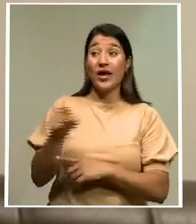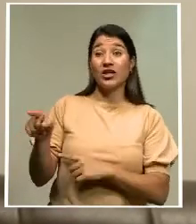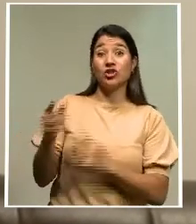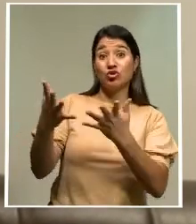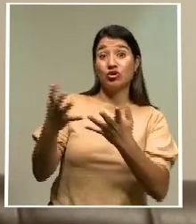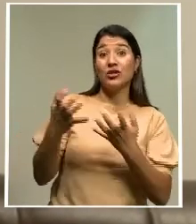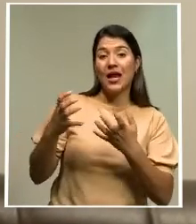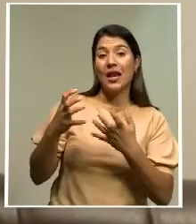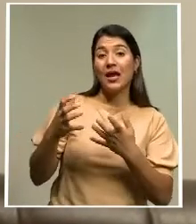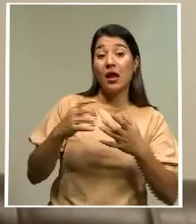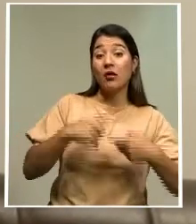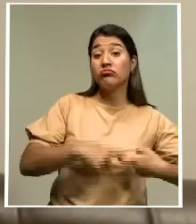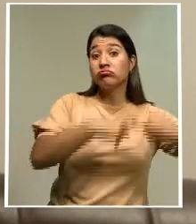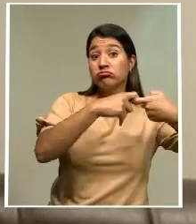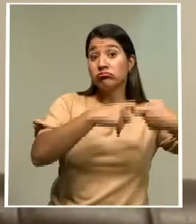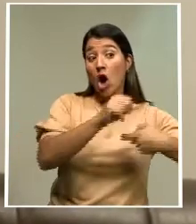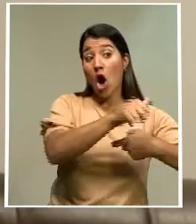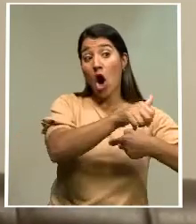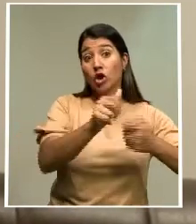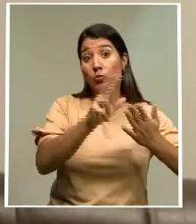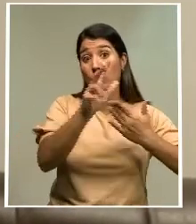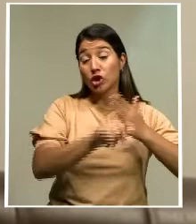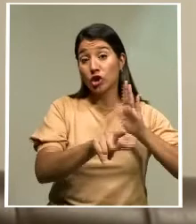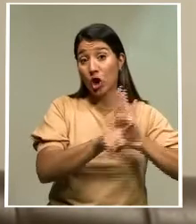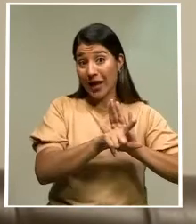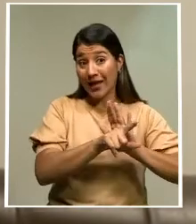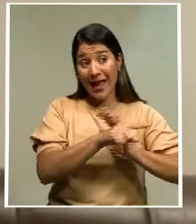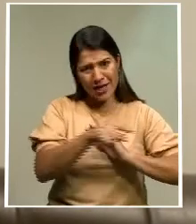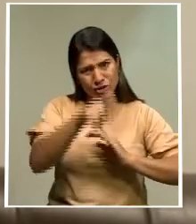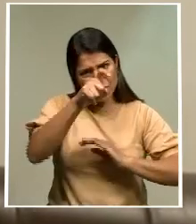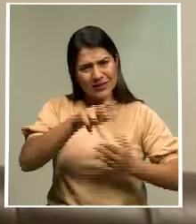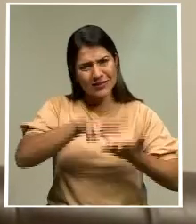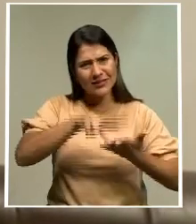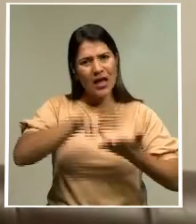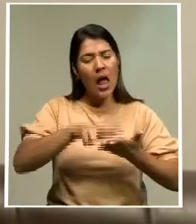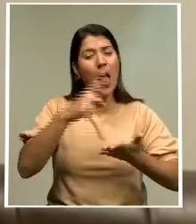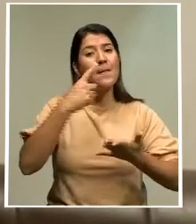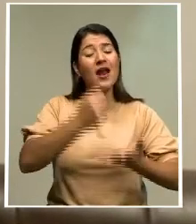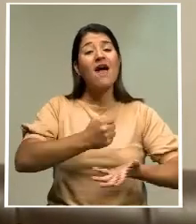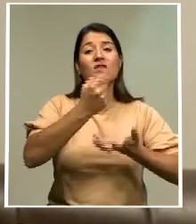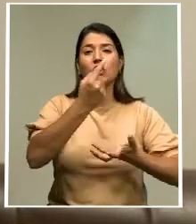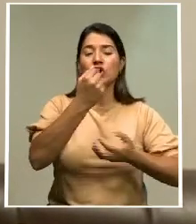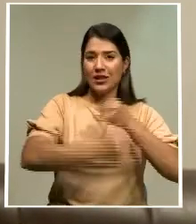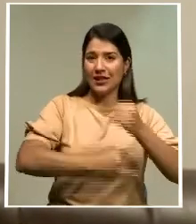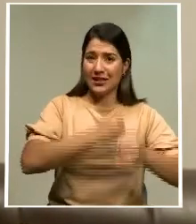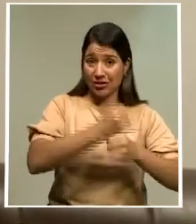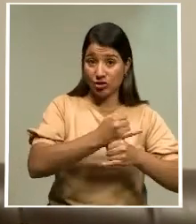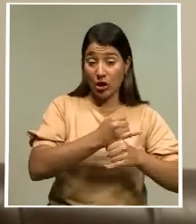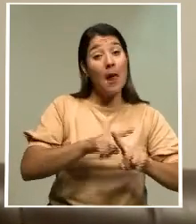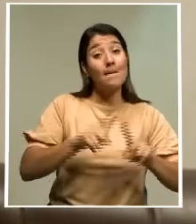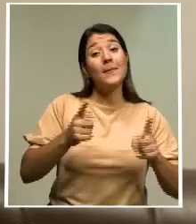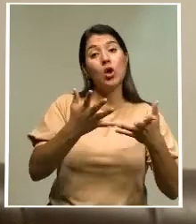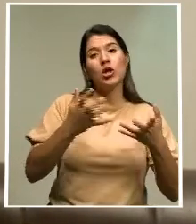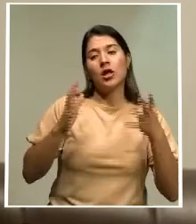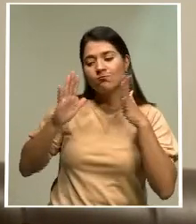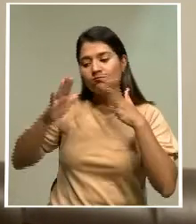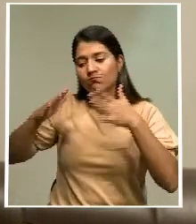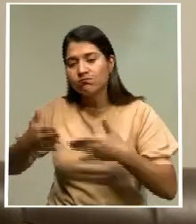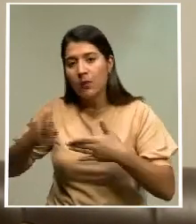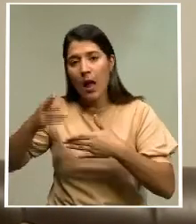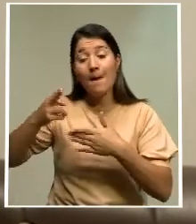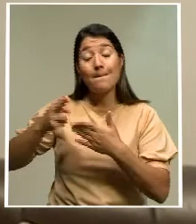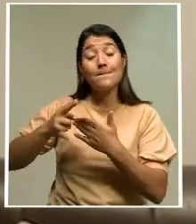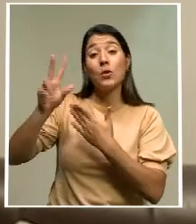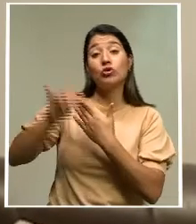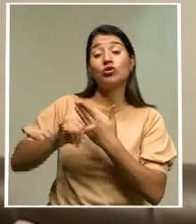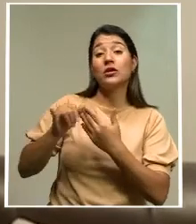los verdaderos proyectos de ley que deben aprobarse para el Fondo Monetario Internacional, y lo que están es buscando que después nos obliguen a una